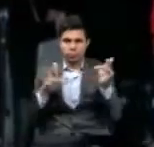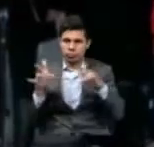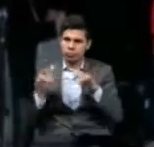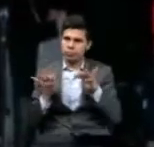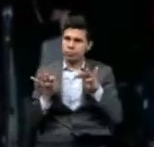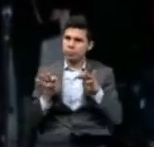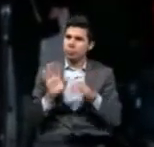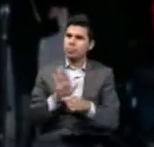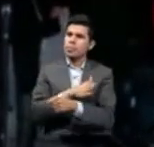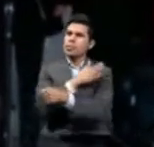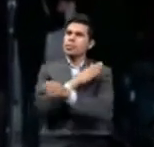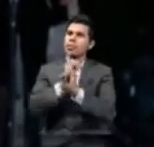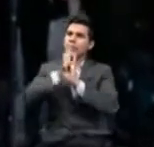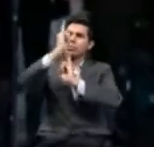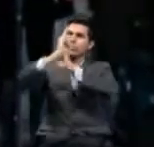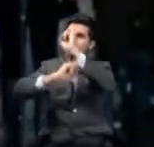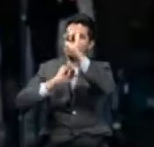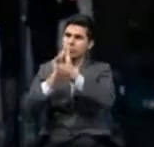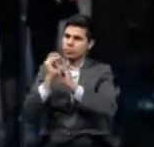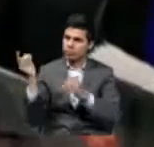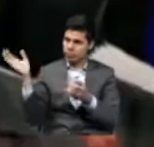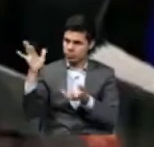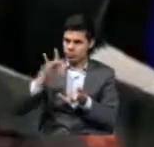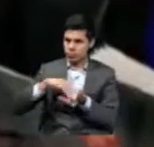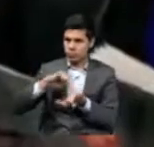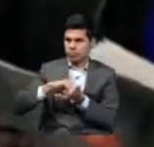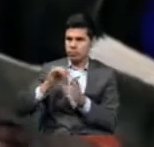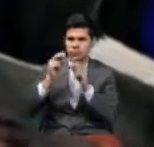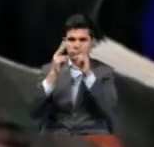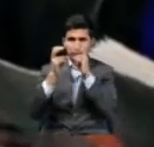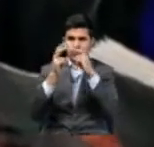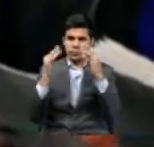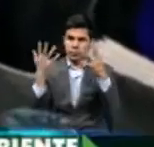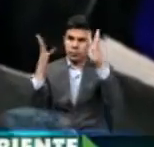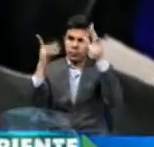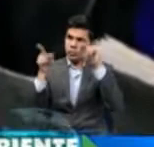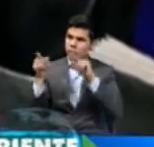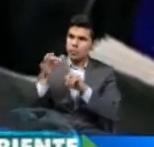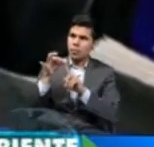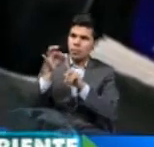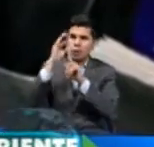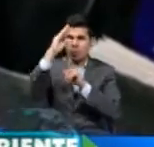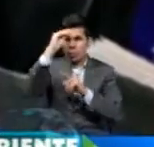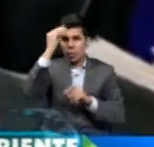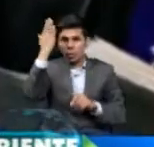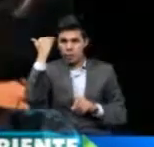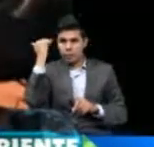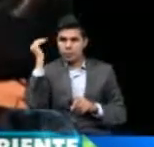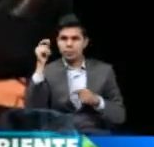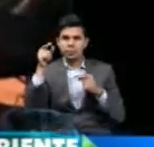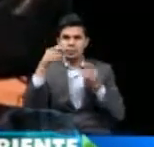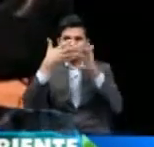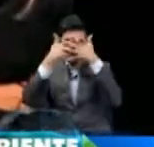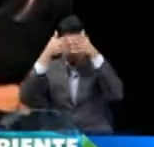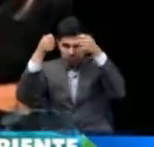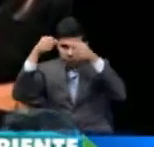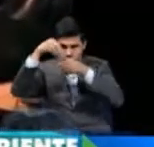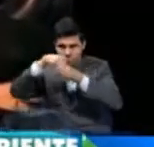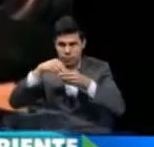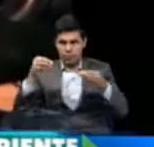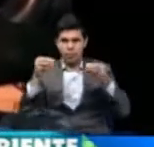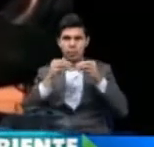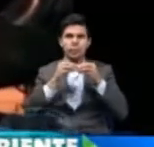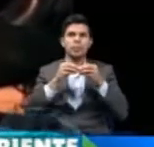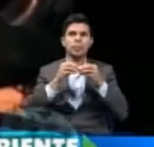Los coros internacionales en el inicio del festival han participado de la noche de gala y de conciertos en la cárcel y el batallón García